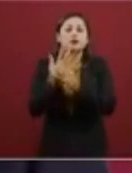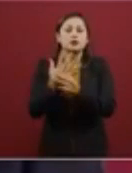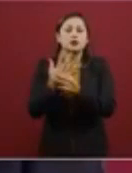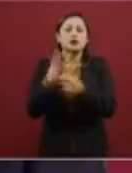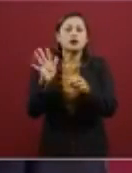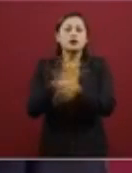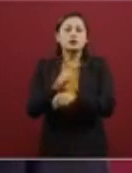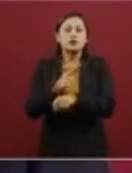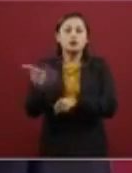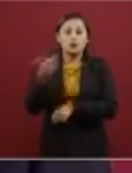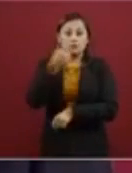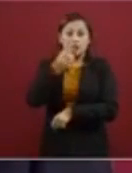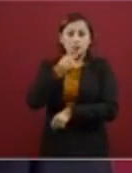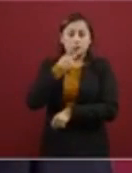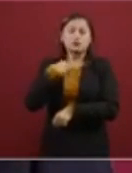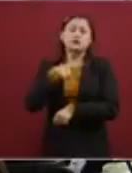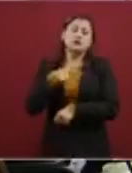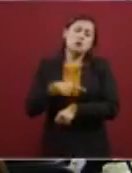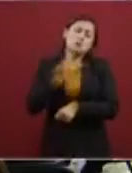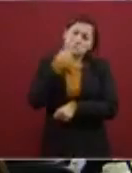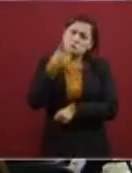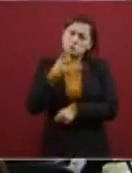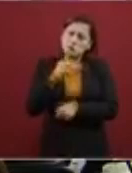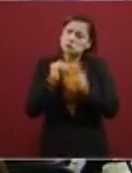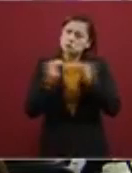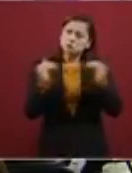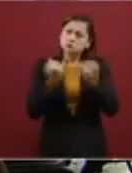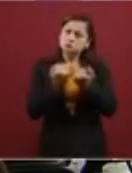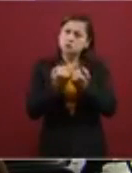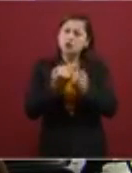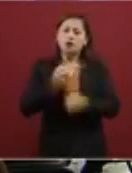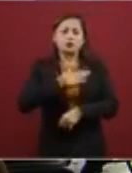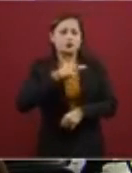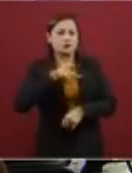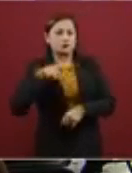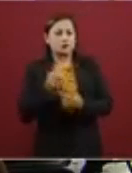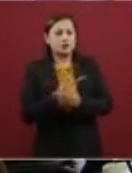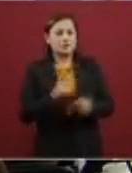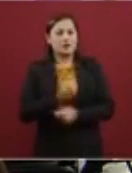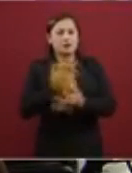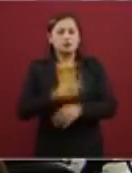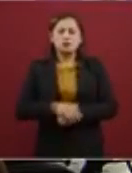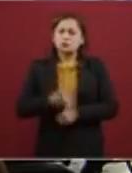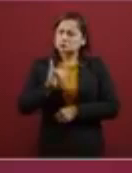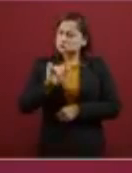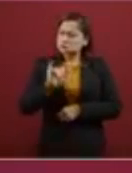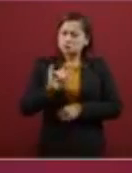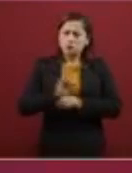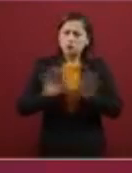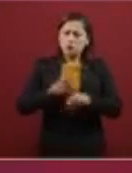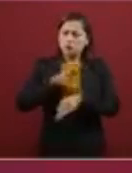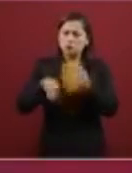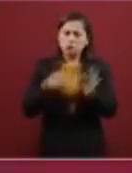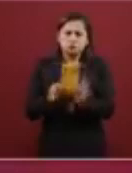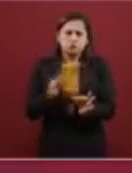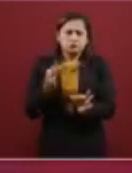ejercer mi derecho a la réplica. Y nosotros a la libertad de prensa. Eso es todo. Y que haya diálogo